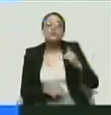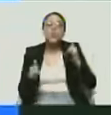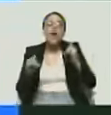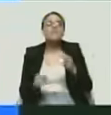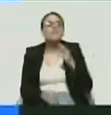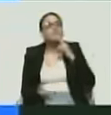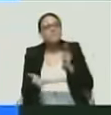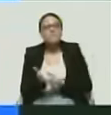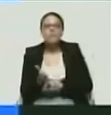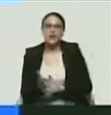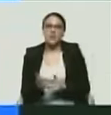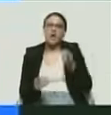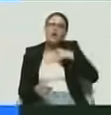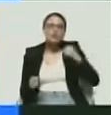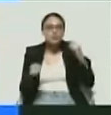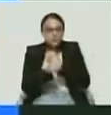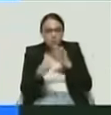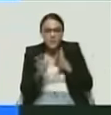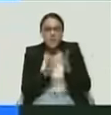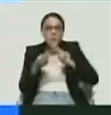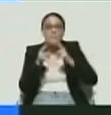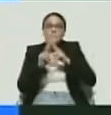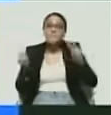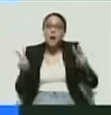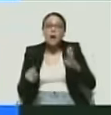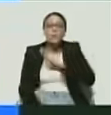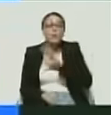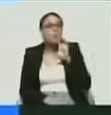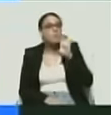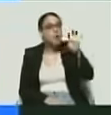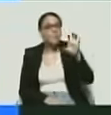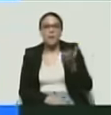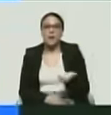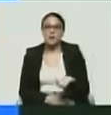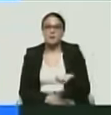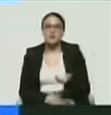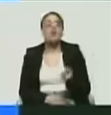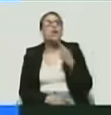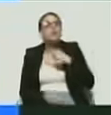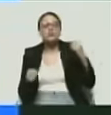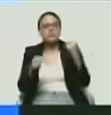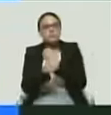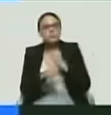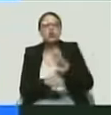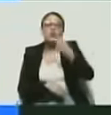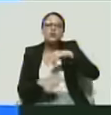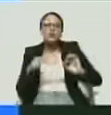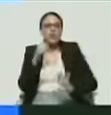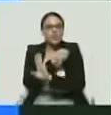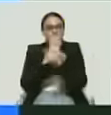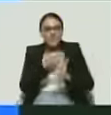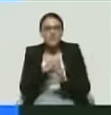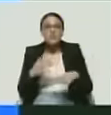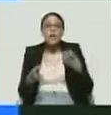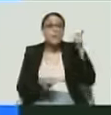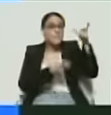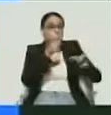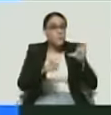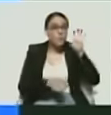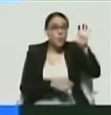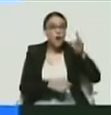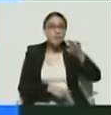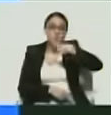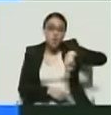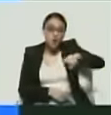de la República. Y la vamos a preservar. Y también vamos a defender con el pueblo en la calle la